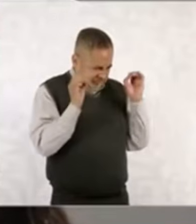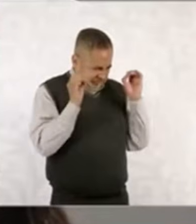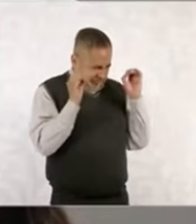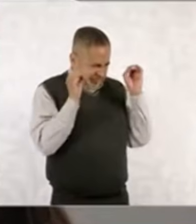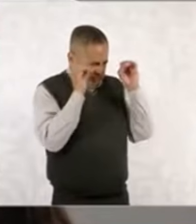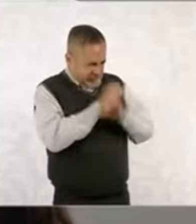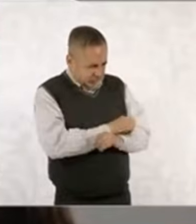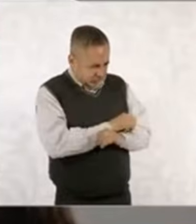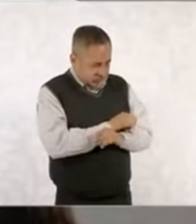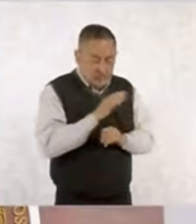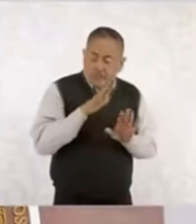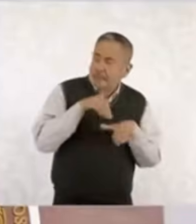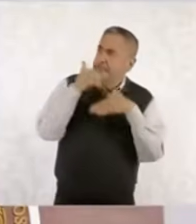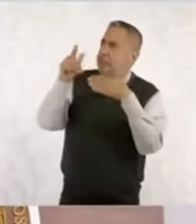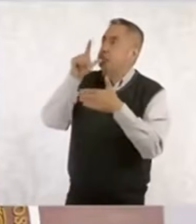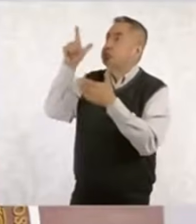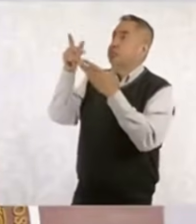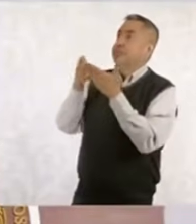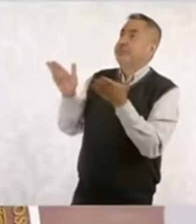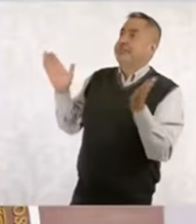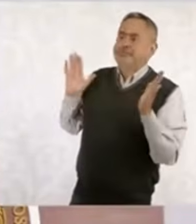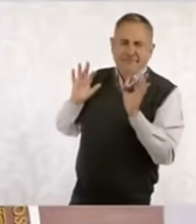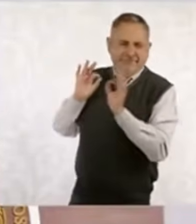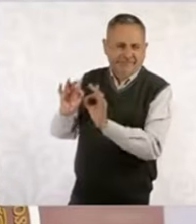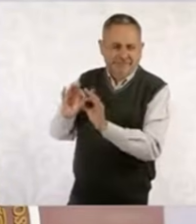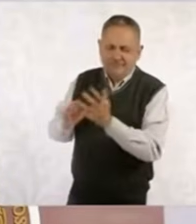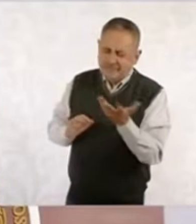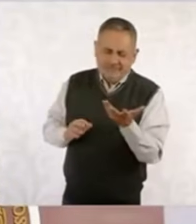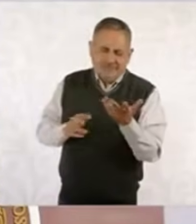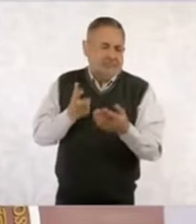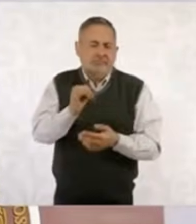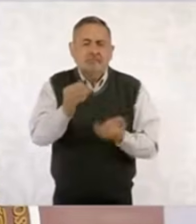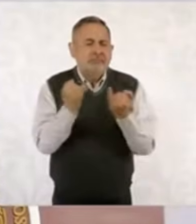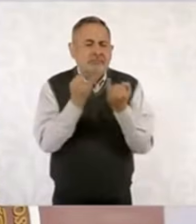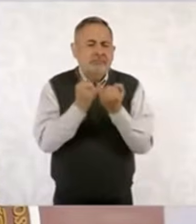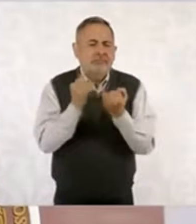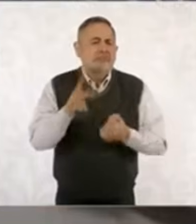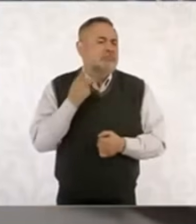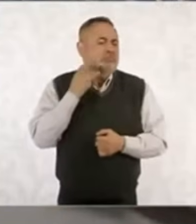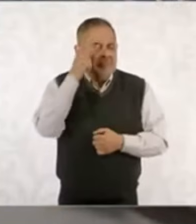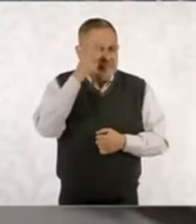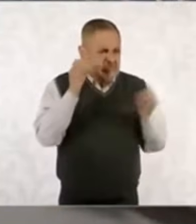Candil de la calle, oscuridad de la casa. Así se decía que era la política en